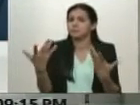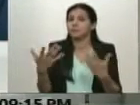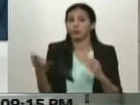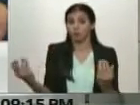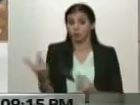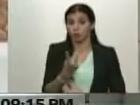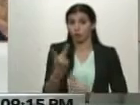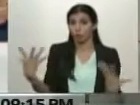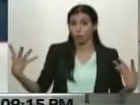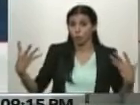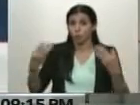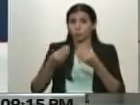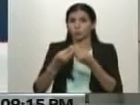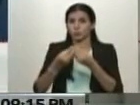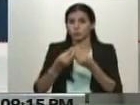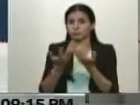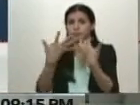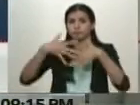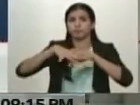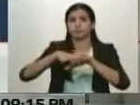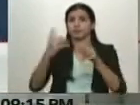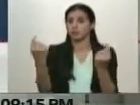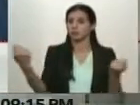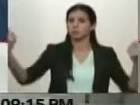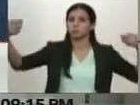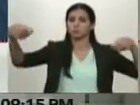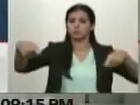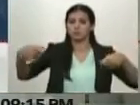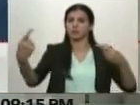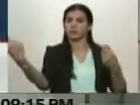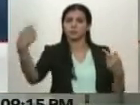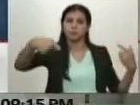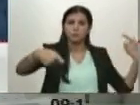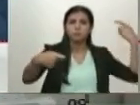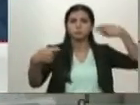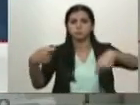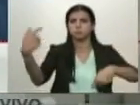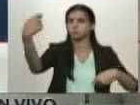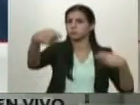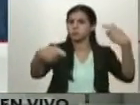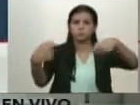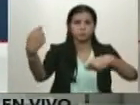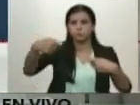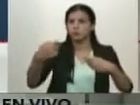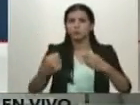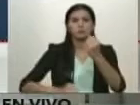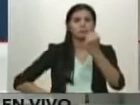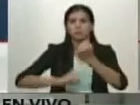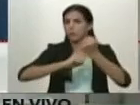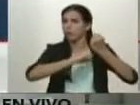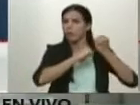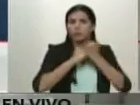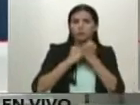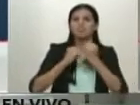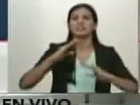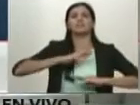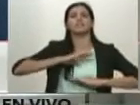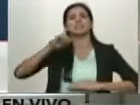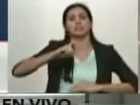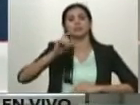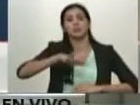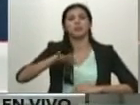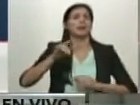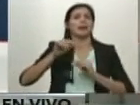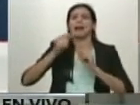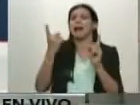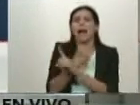juntos combinar capital, tecnología y satisfacer necesidades productivas nacionales, pero además sustituir